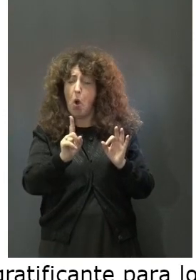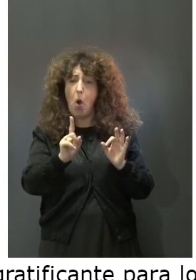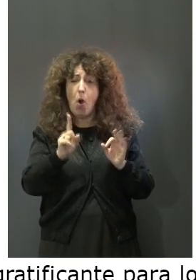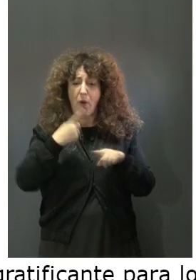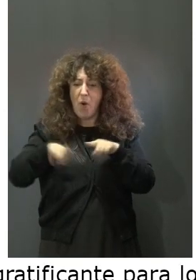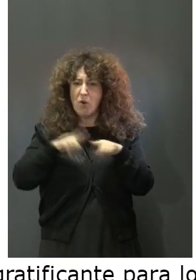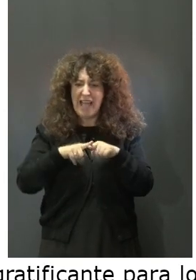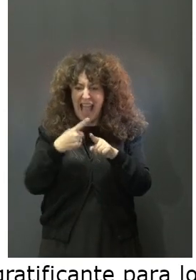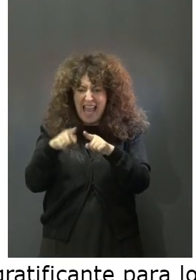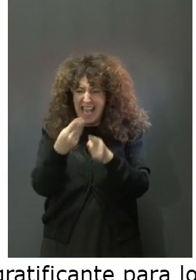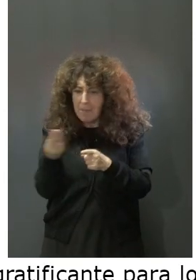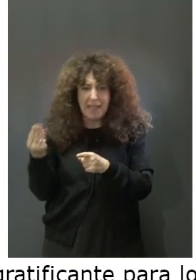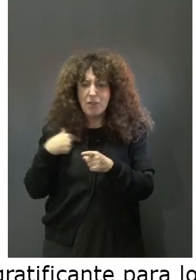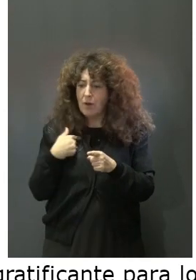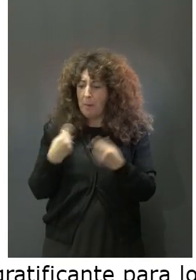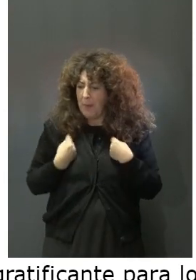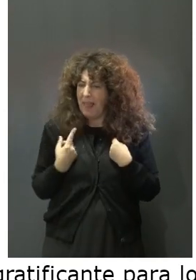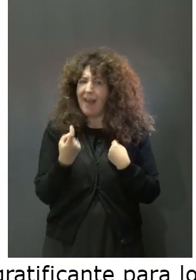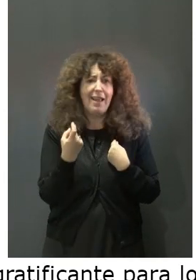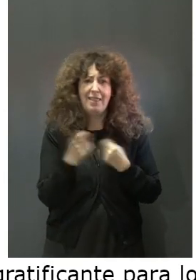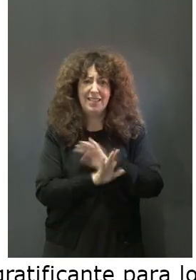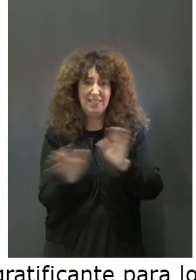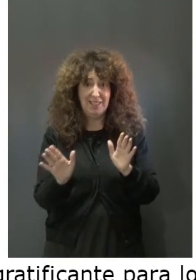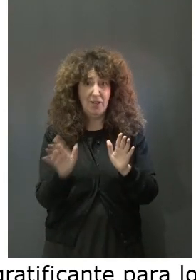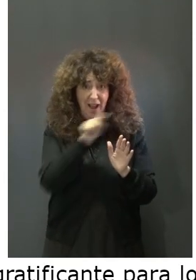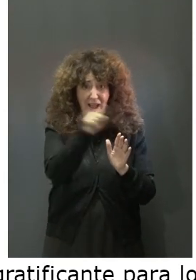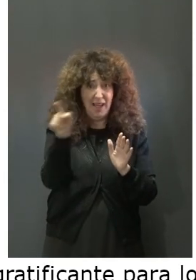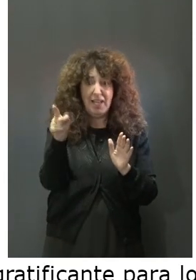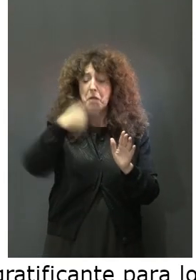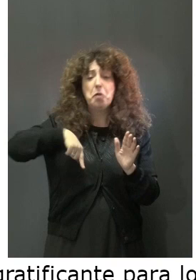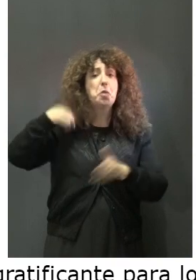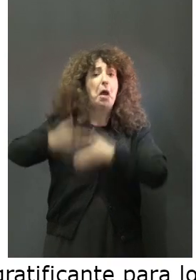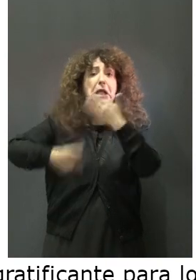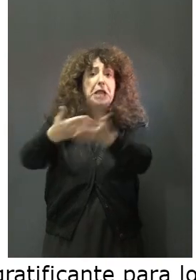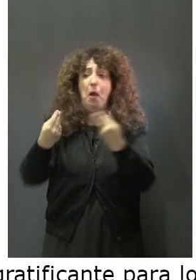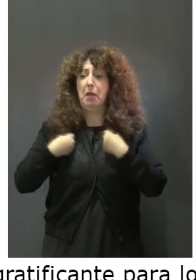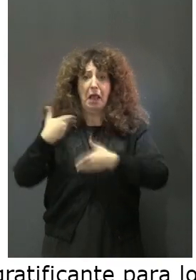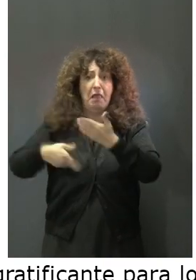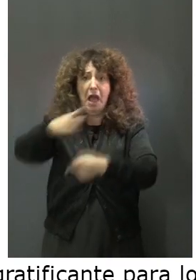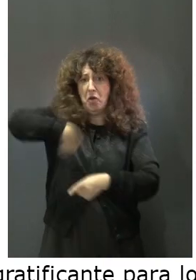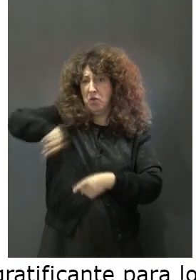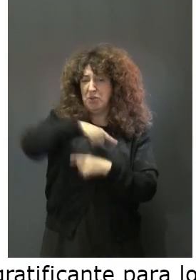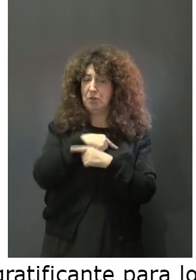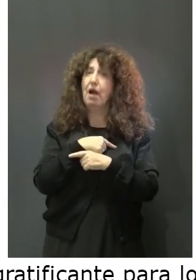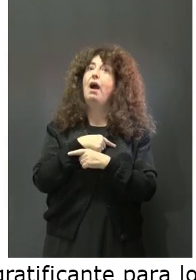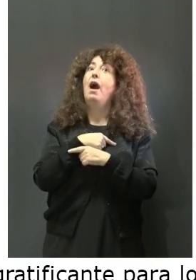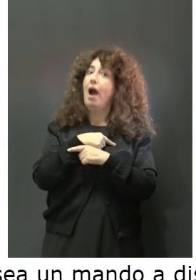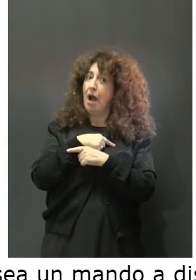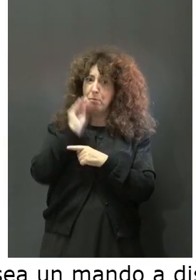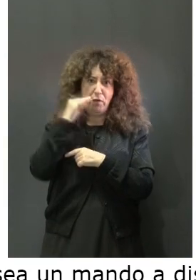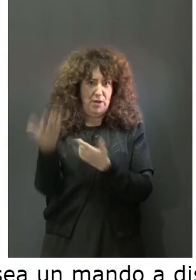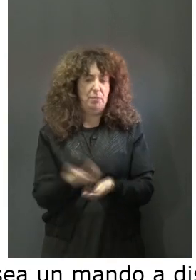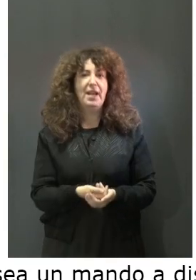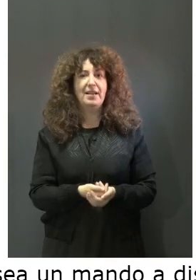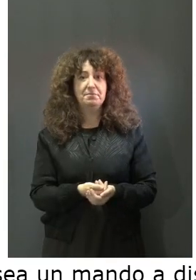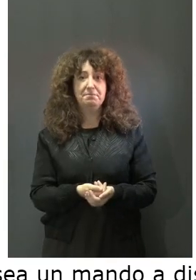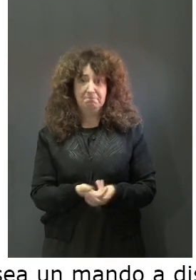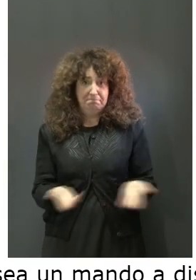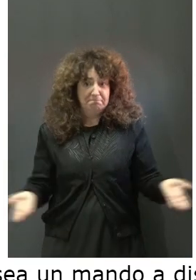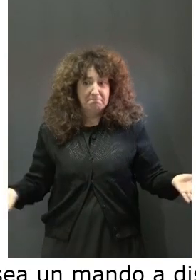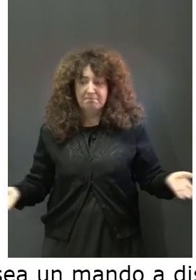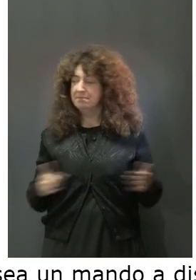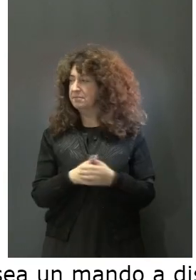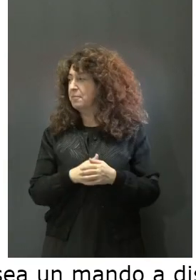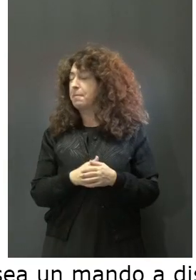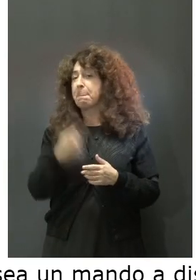para mucha gente es indispensable y ya lo tenemos integrando esto día a día. Pues mira, genial. Y que cada